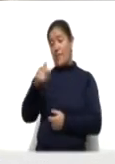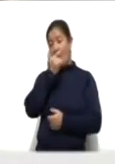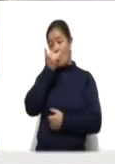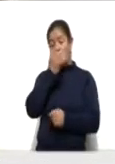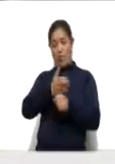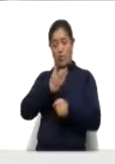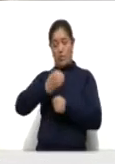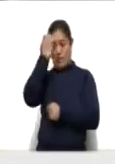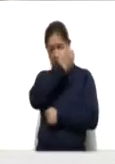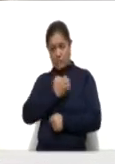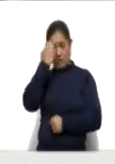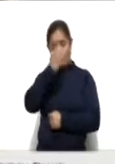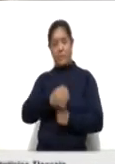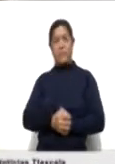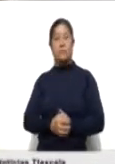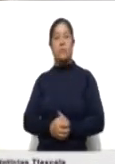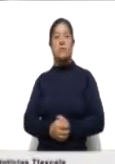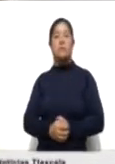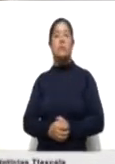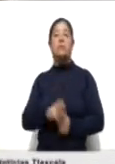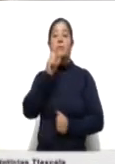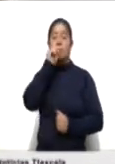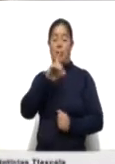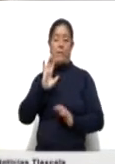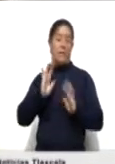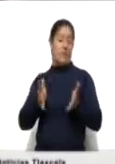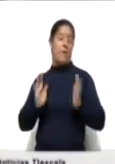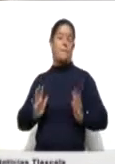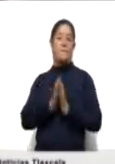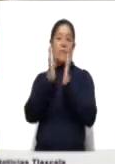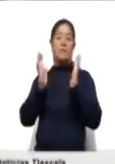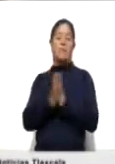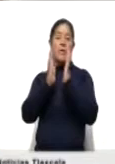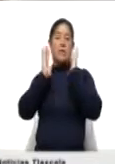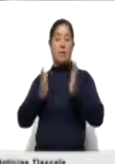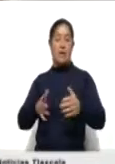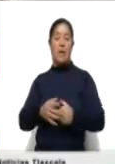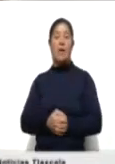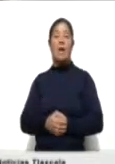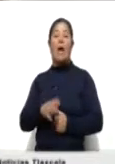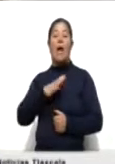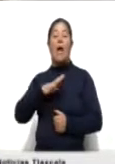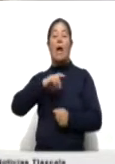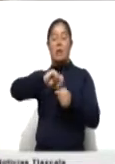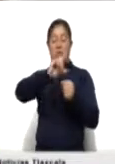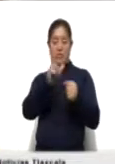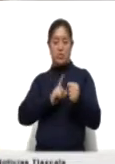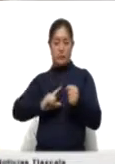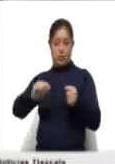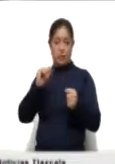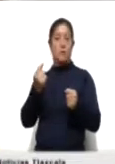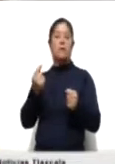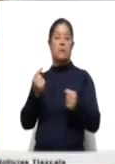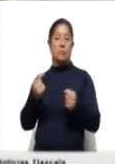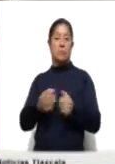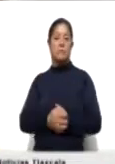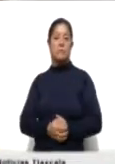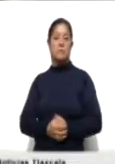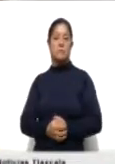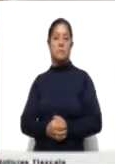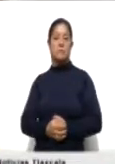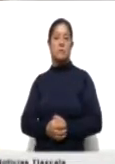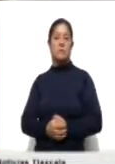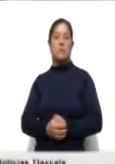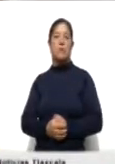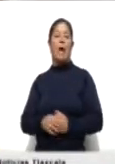evaluados ya también tendrán que participar en los eventos nacionales, en los seminarios nacionales, y bueno, pues